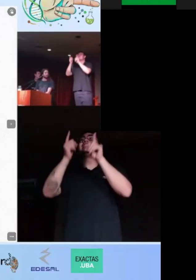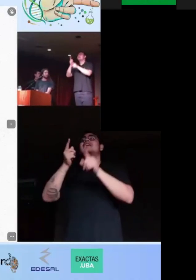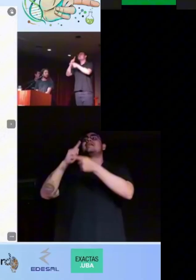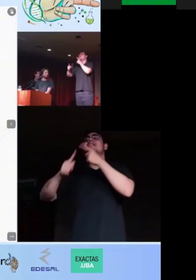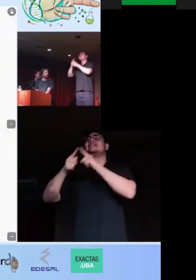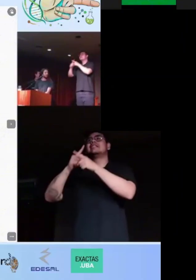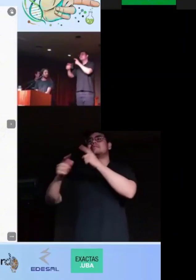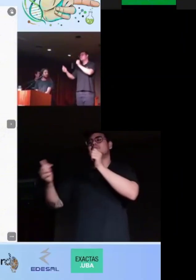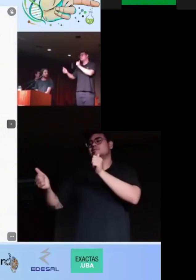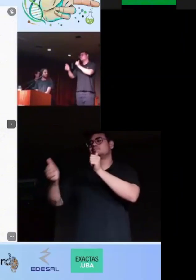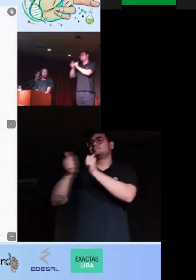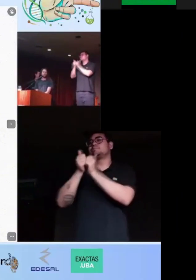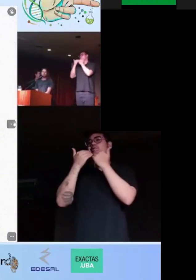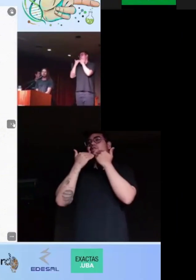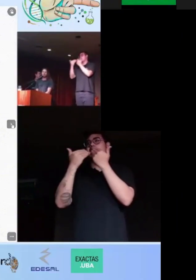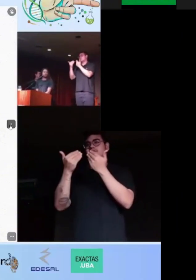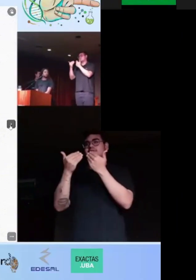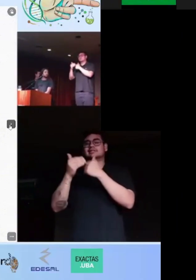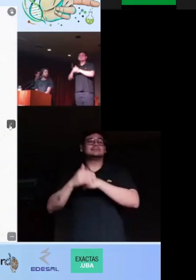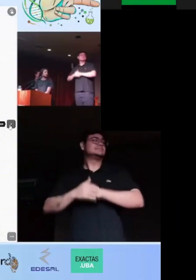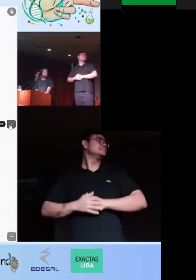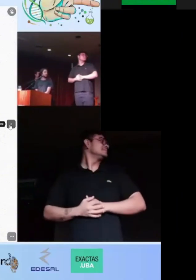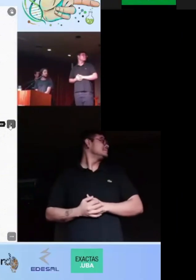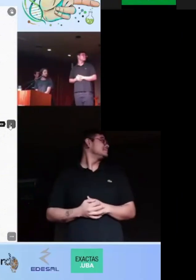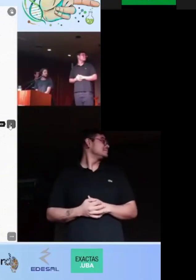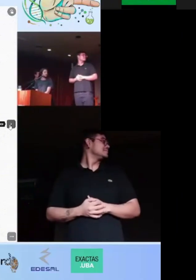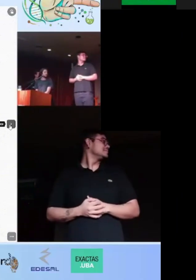nosotros fundamental. Los objetivos